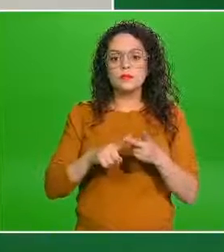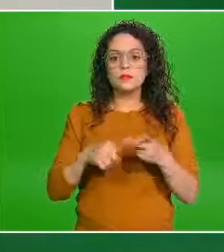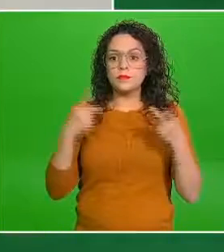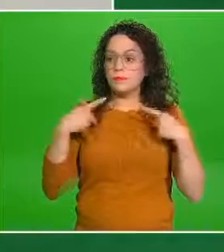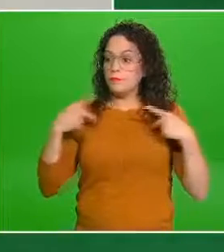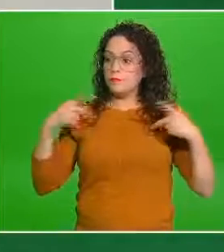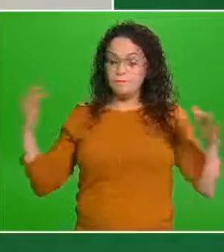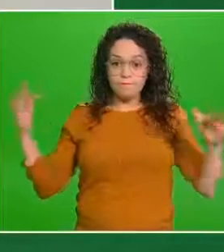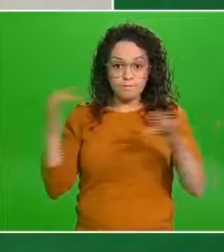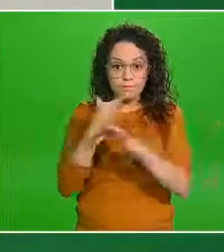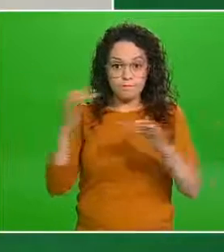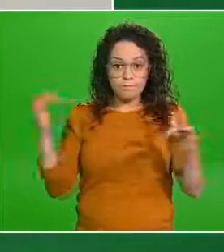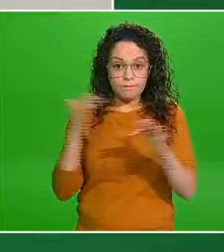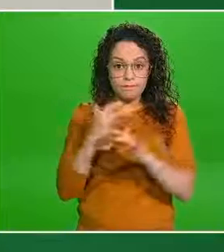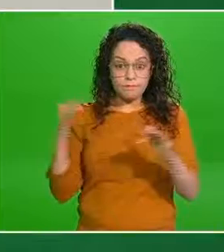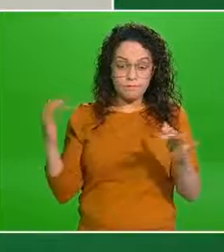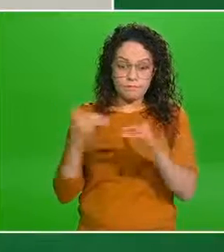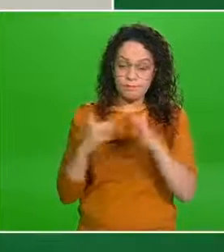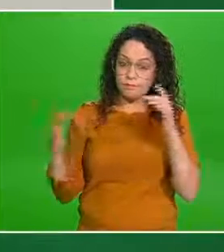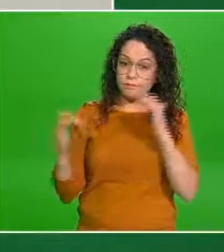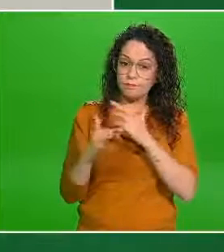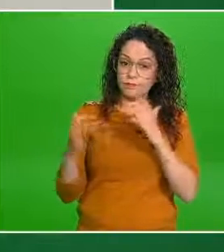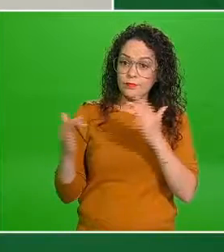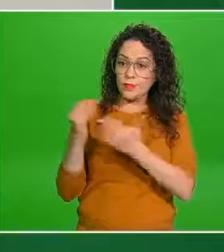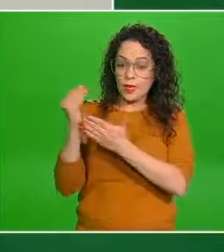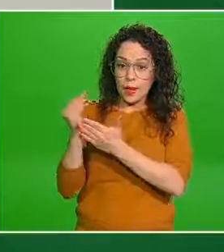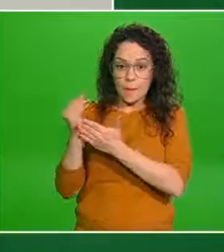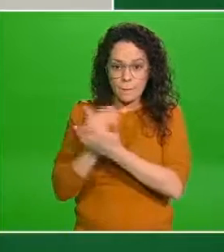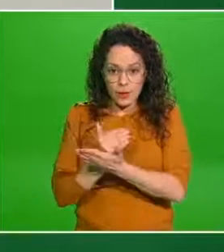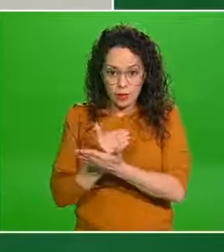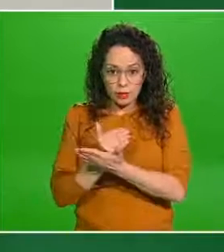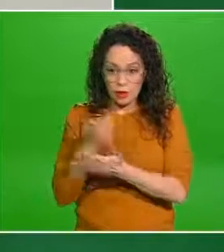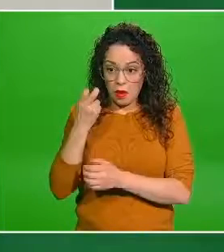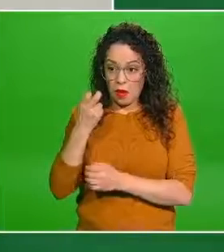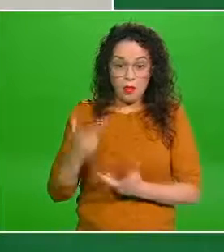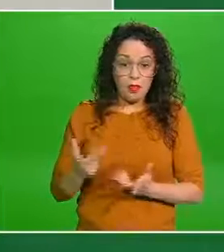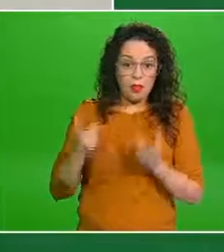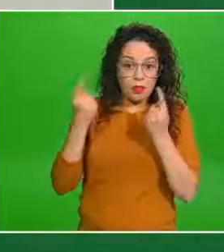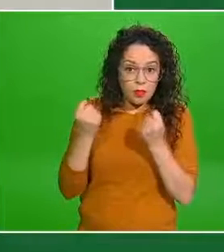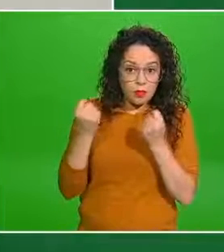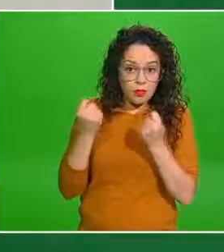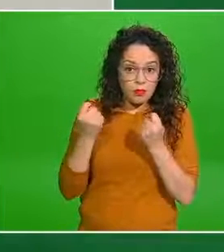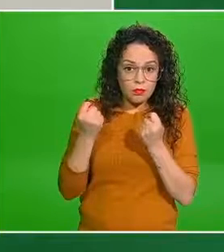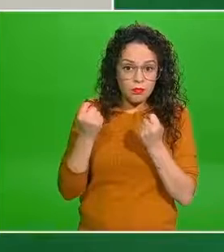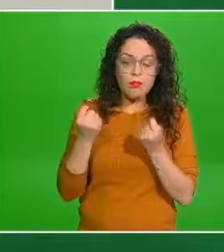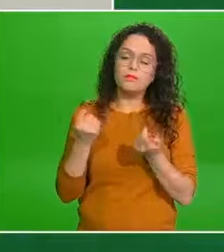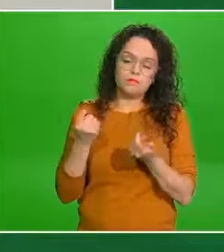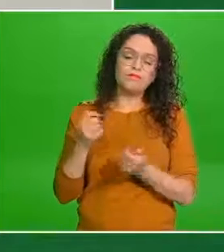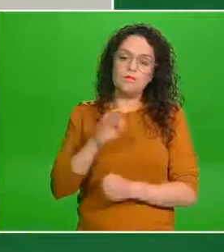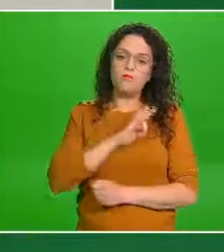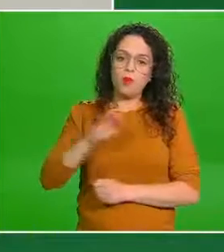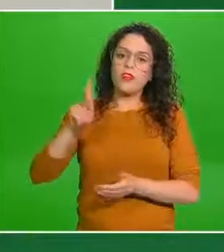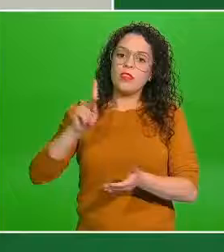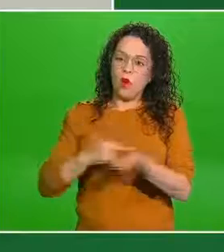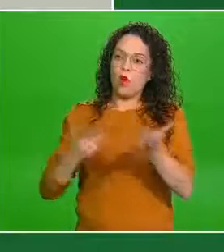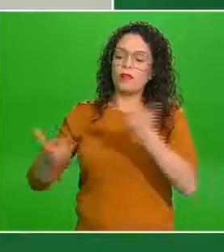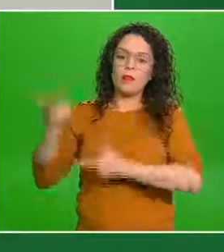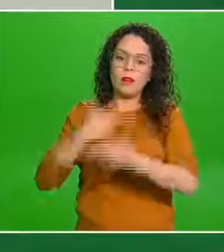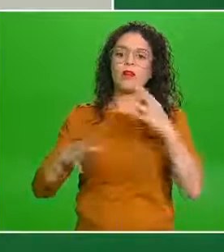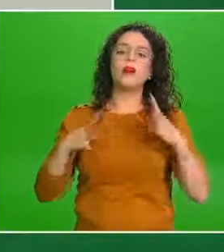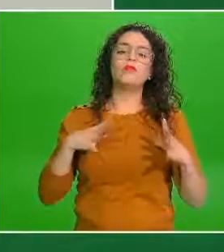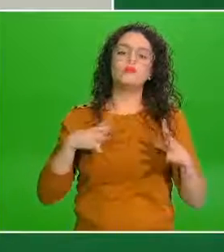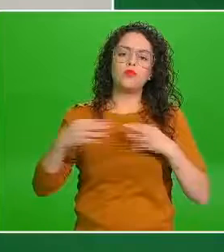no se toman en cuenta, no se ponen en práctica, podemos tener nuevos rebrotes. Entonces hay que